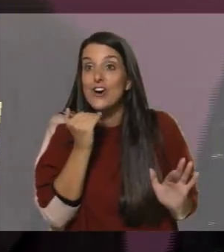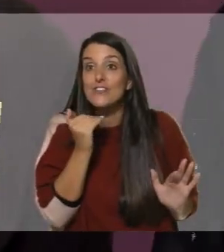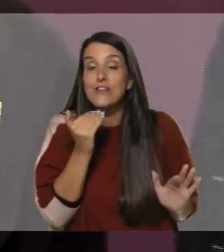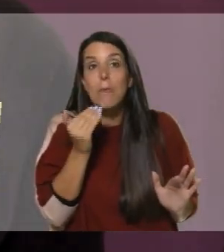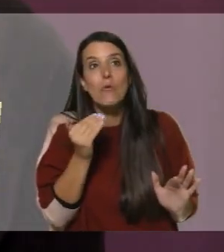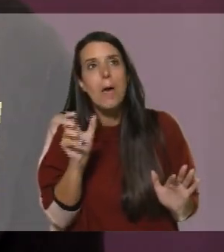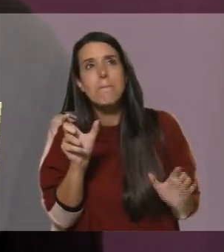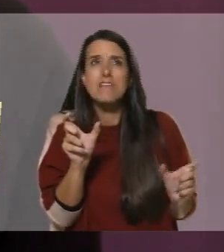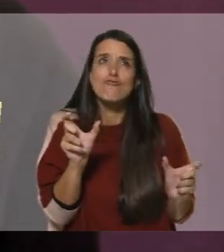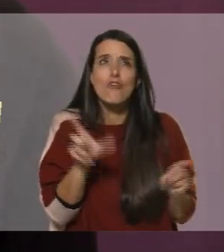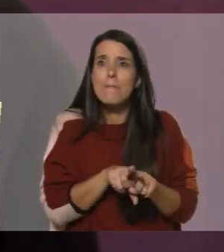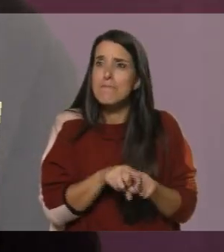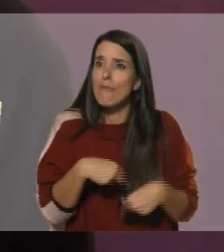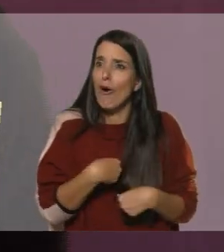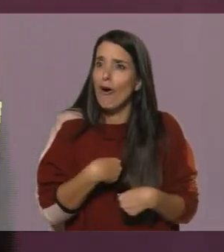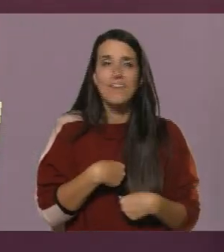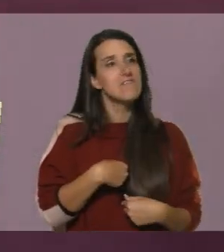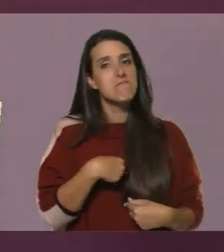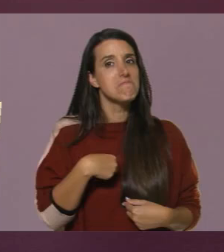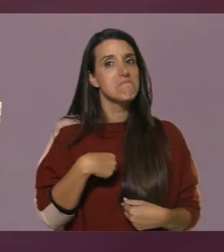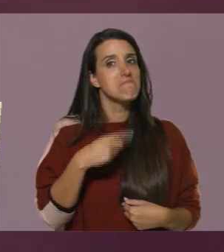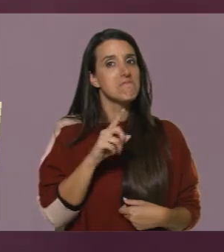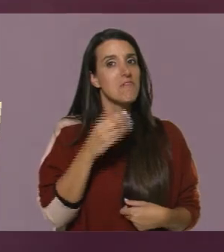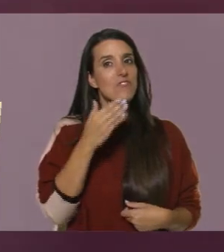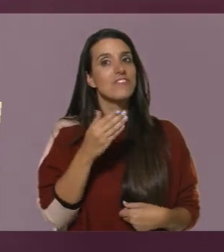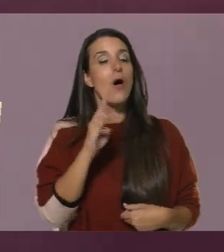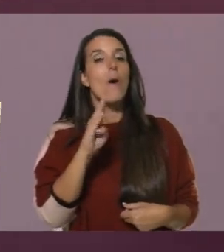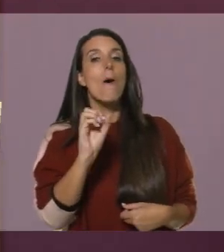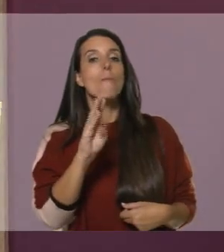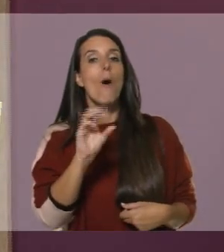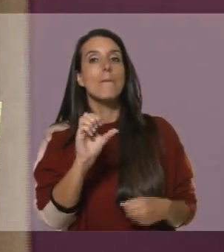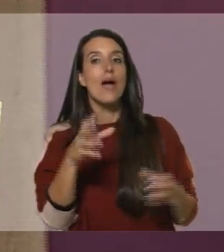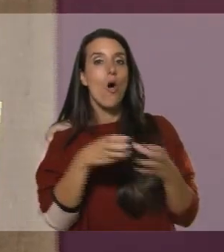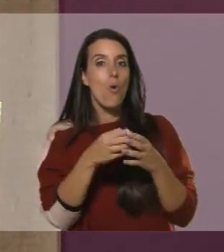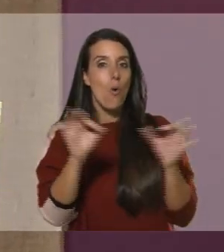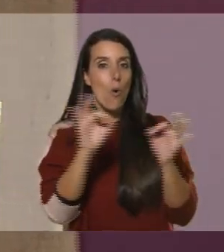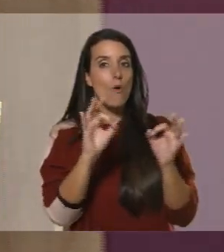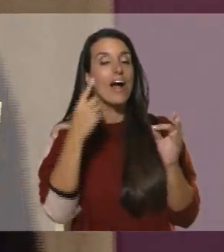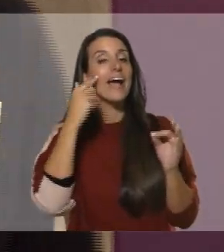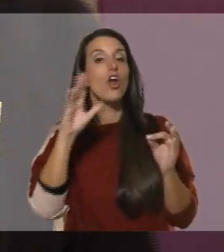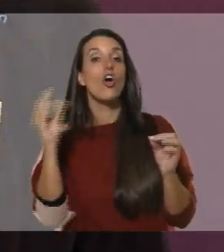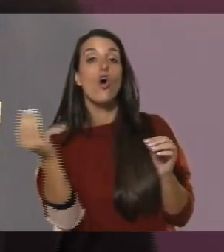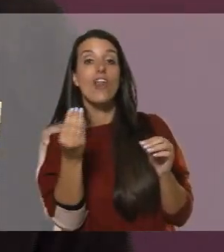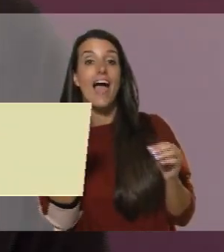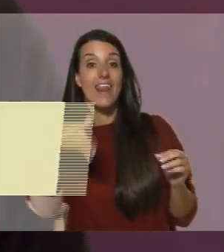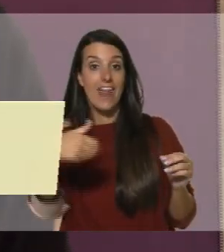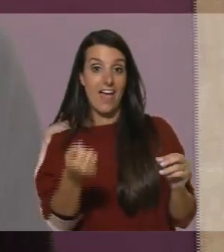hablado mucho al respecto. Pope en banda, pero creo que va a tocar con Ana. Uh-huh.